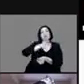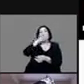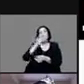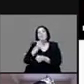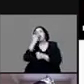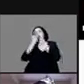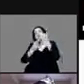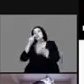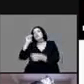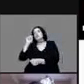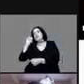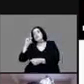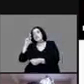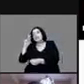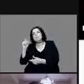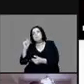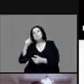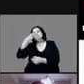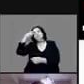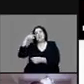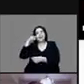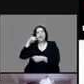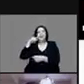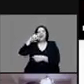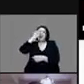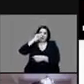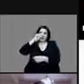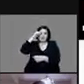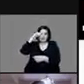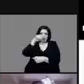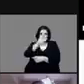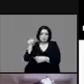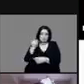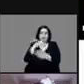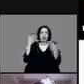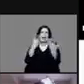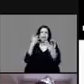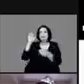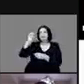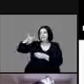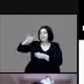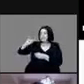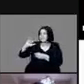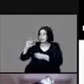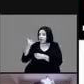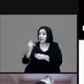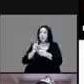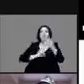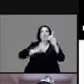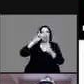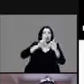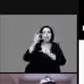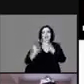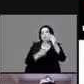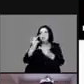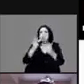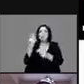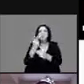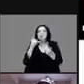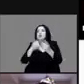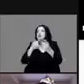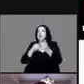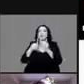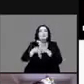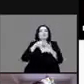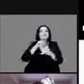tips alguna asesoría para que ustedes realicen sus ensayos si tienen alguna duda alguna pregunta si necesitan fuentes bibliografía